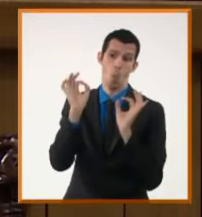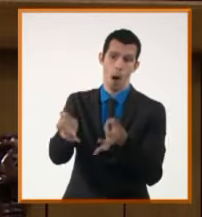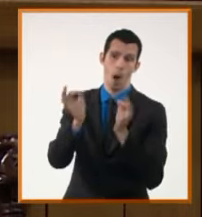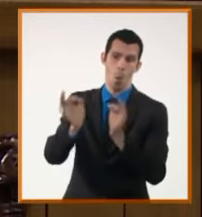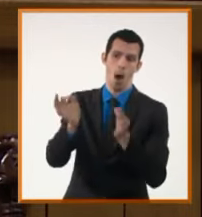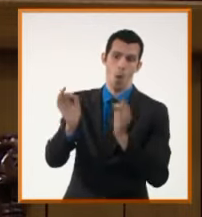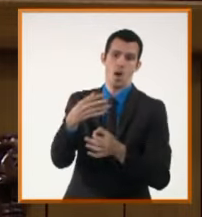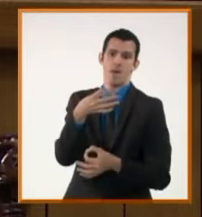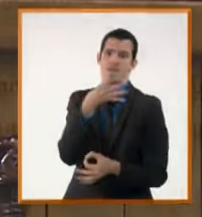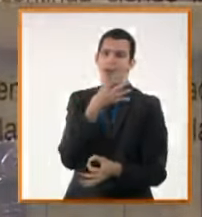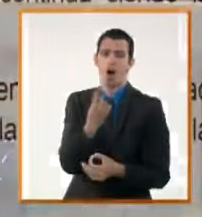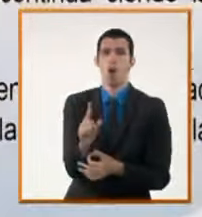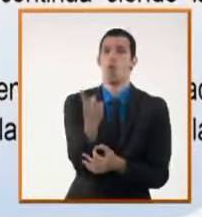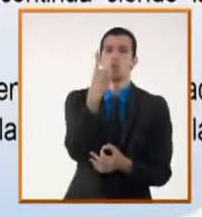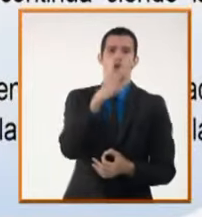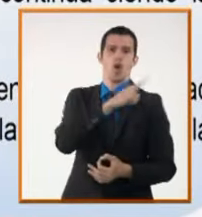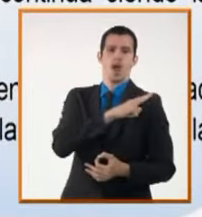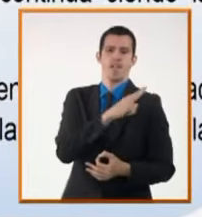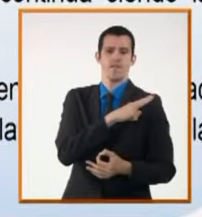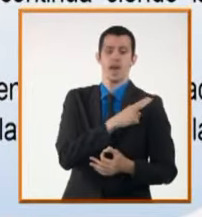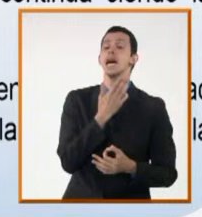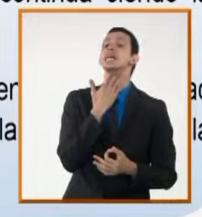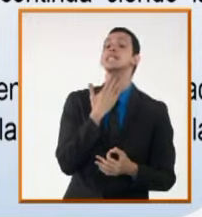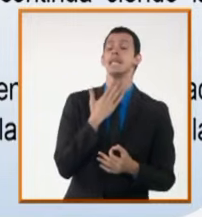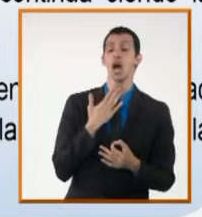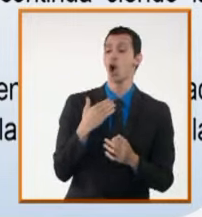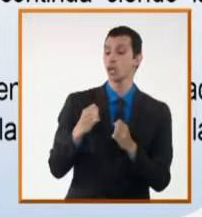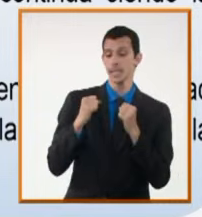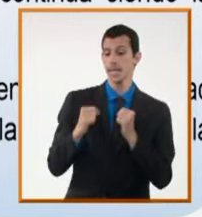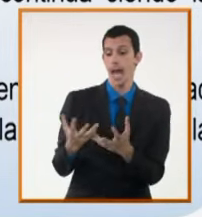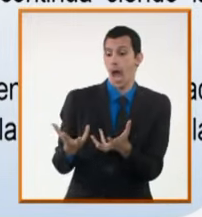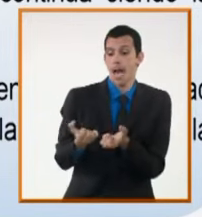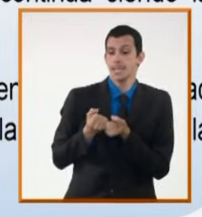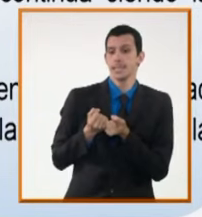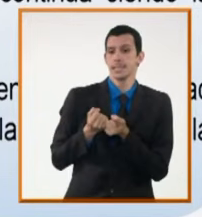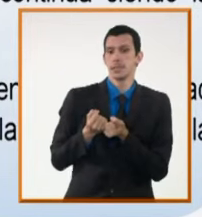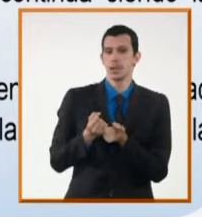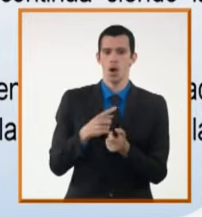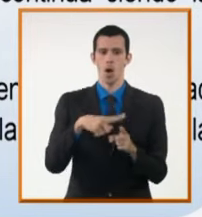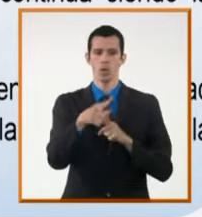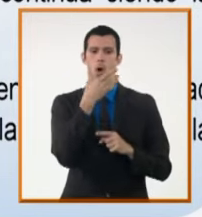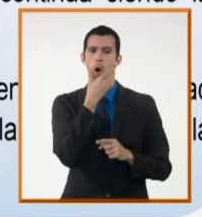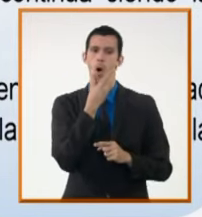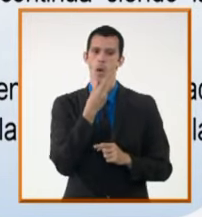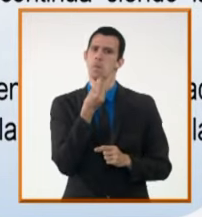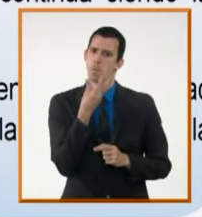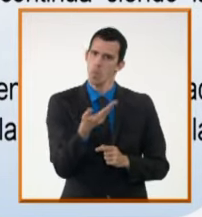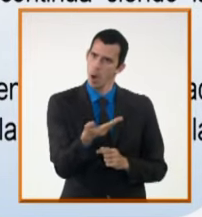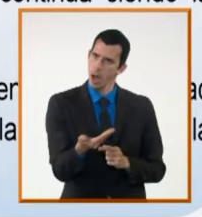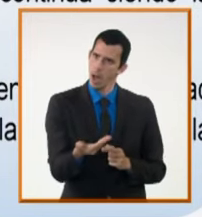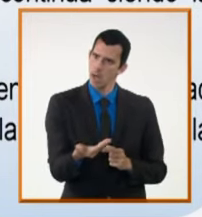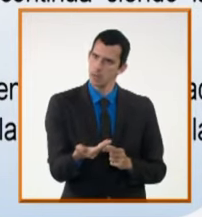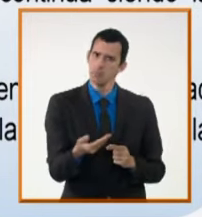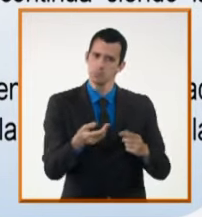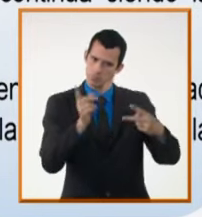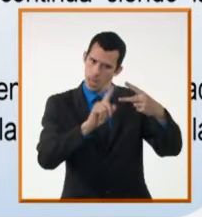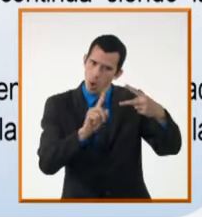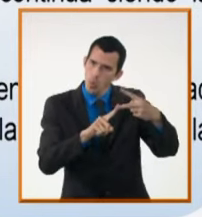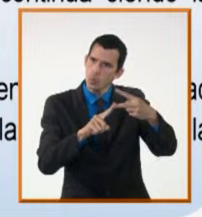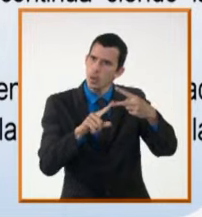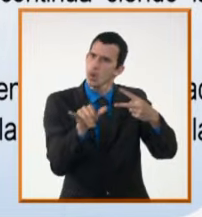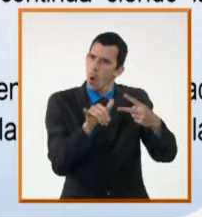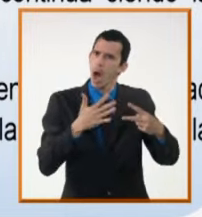la estabilidad en la dirección para que esos cuadros trabajen con sus colectivos en la conducción de